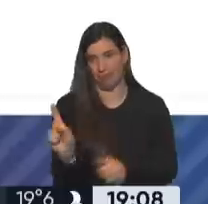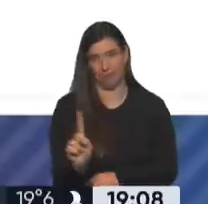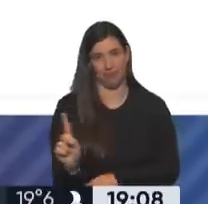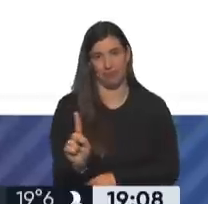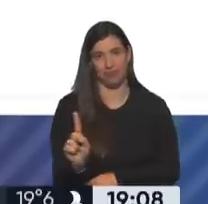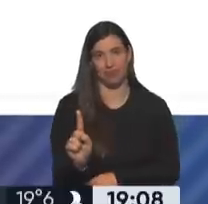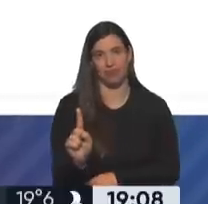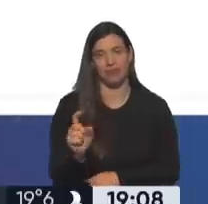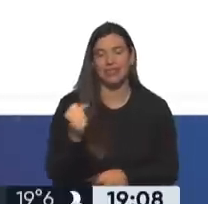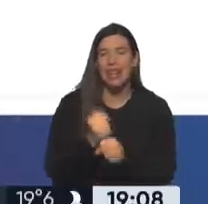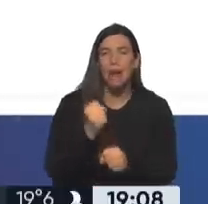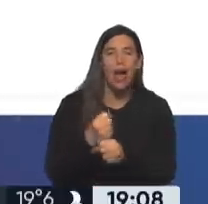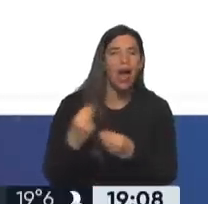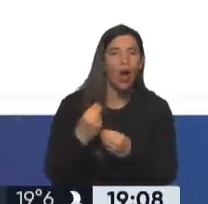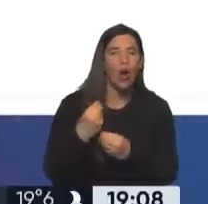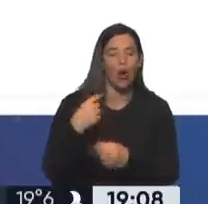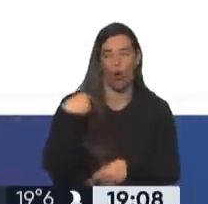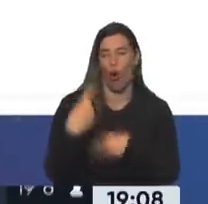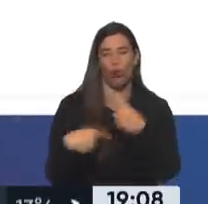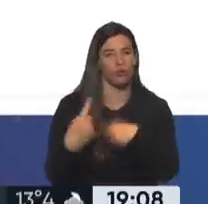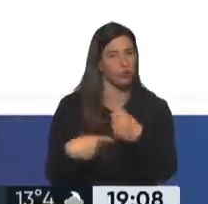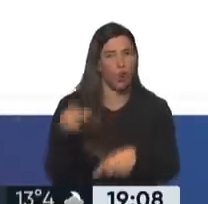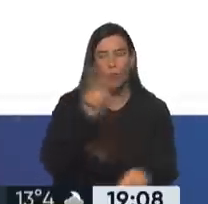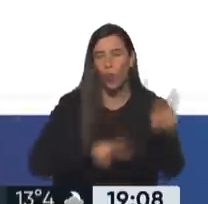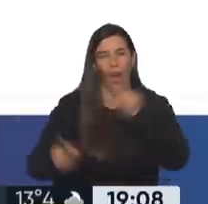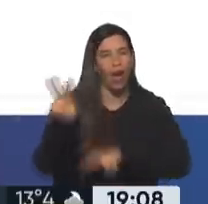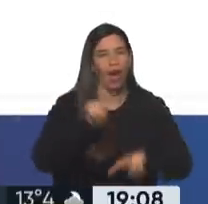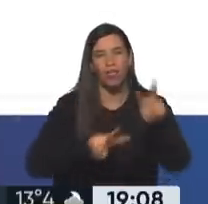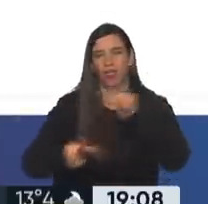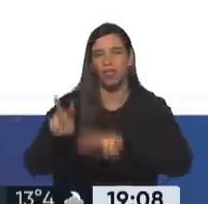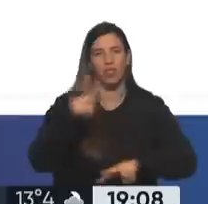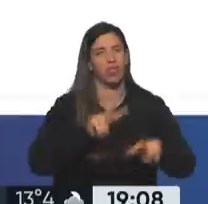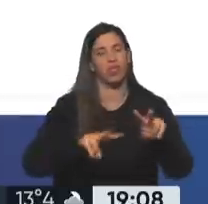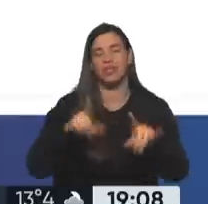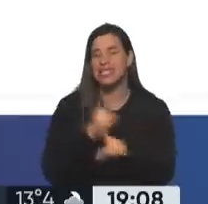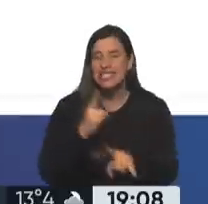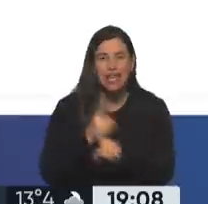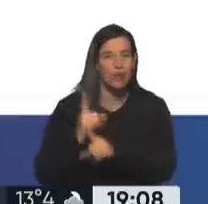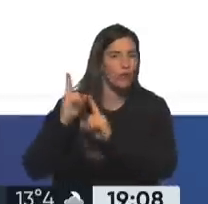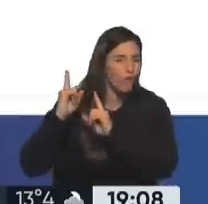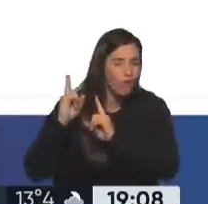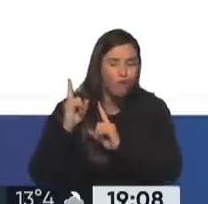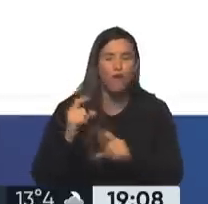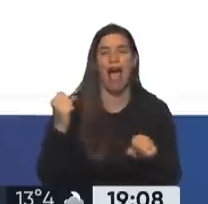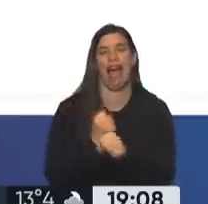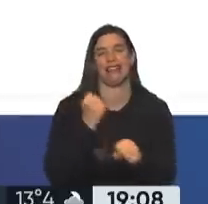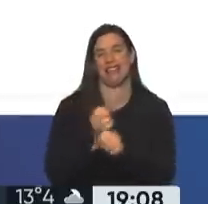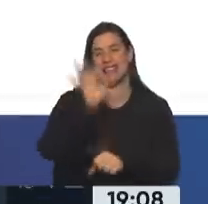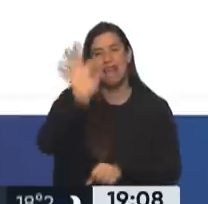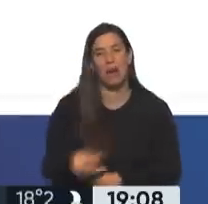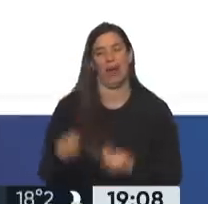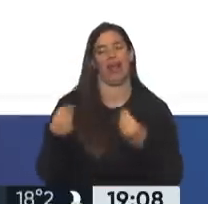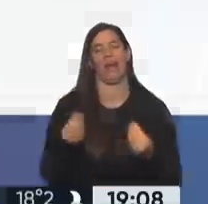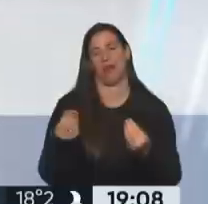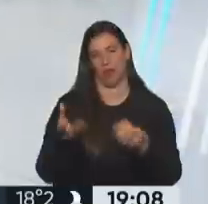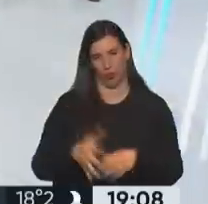de seguirla buscando está todo el tiempo presente hasta que podamos saber qué pasó con ella.